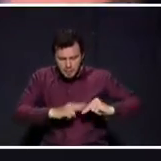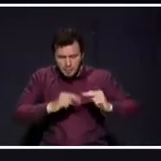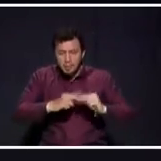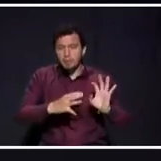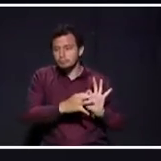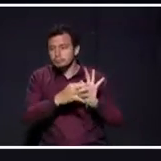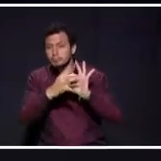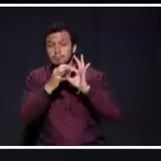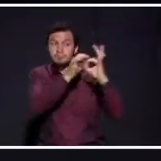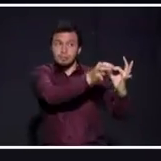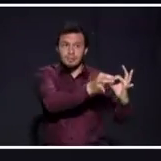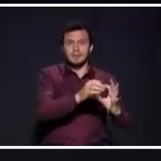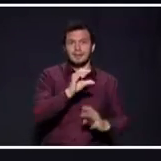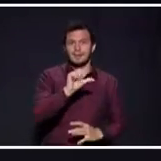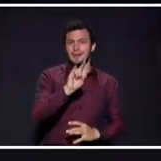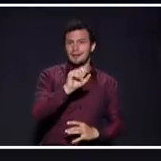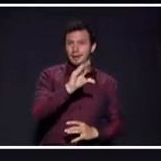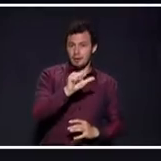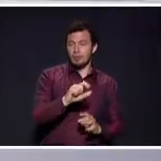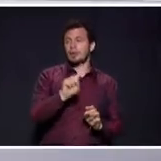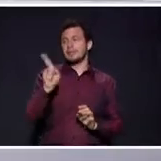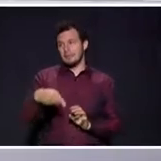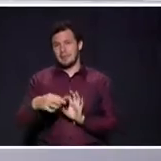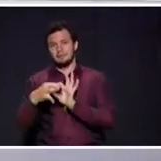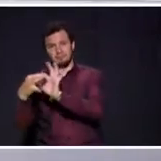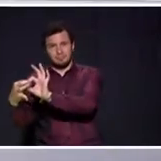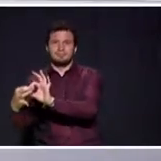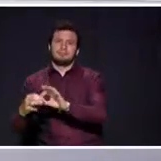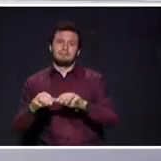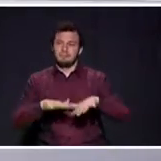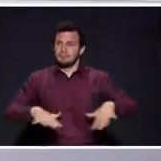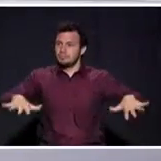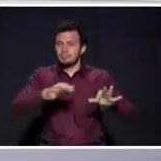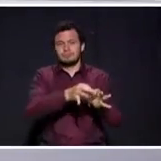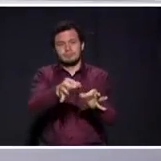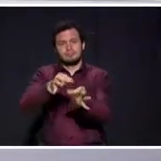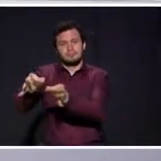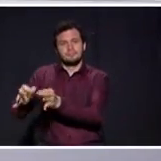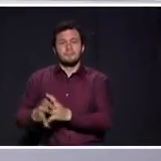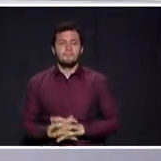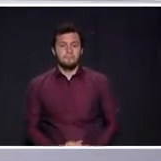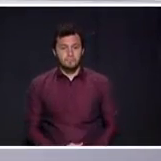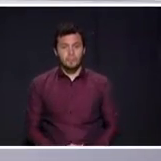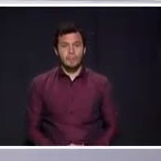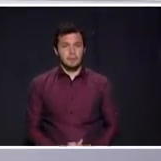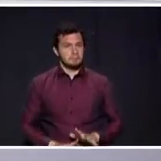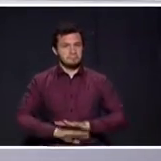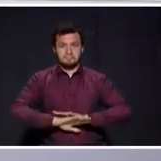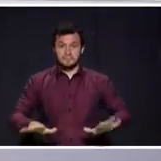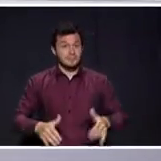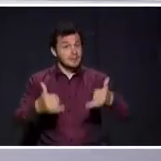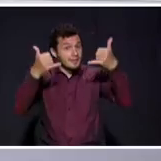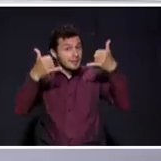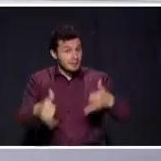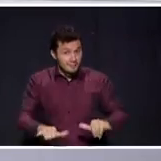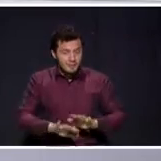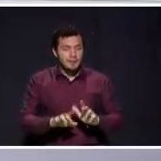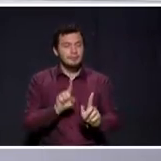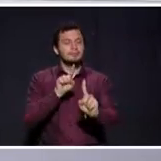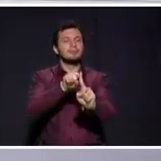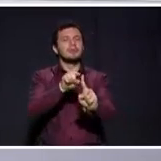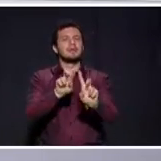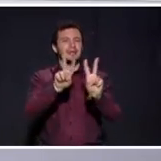supuesto con un call de civilizar alta y finalizamos esta ronda de respuestas con respecto al ferrocarril de antioquia con